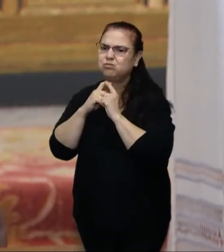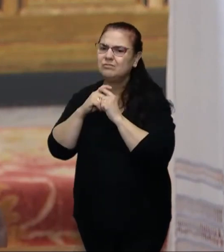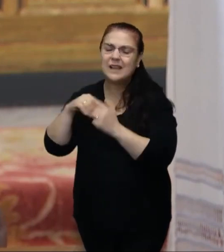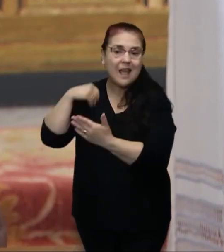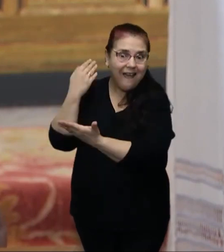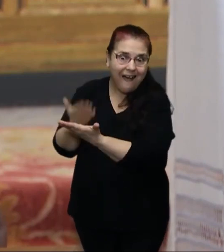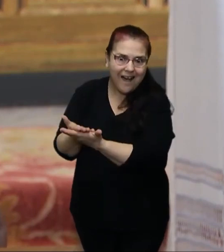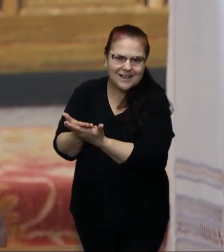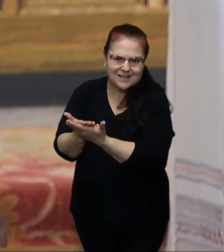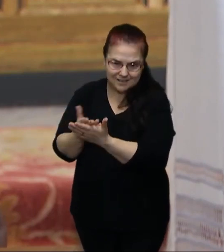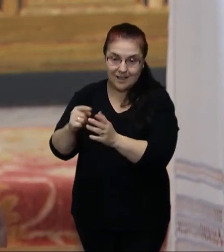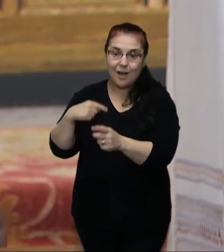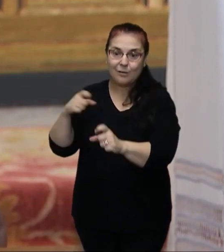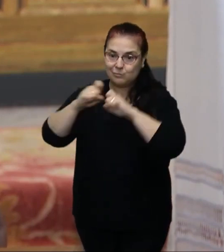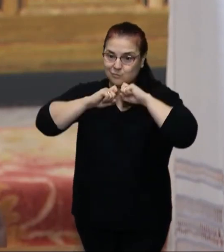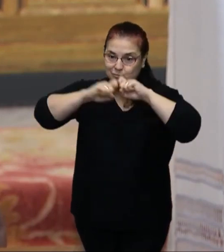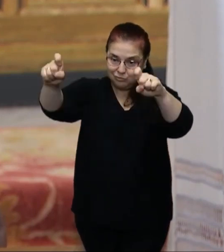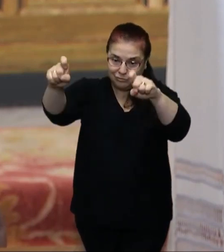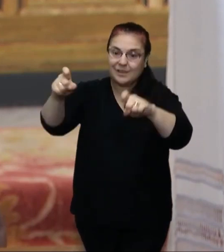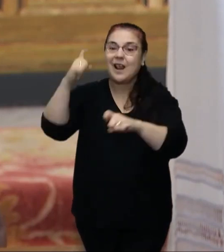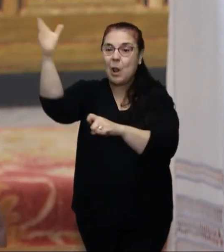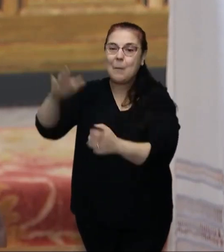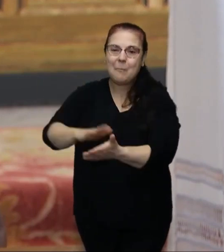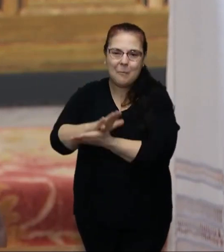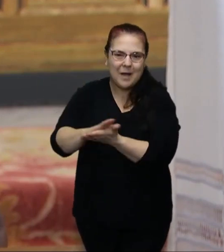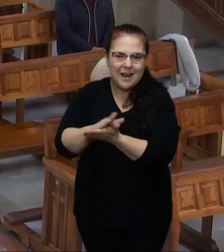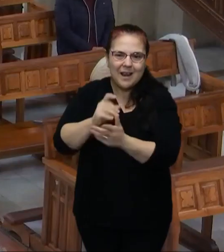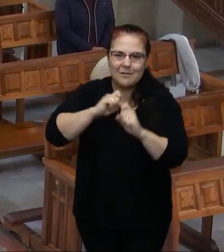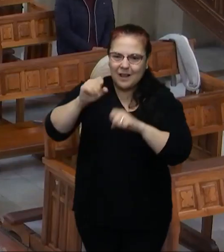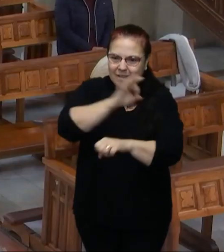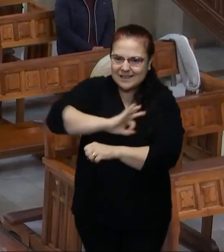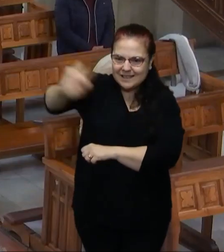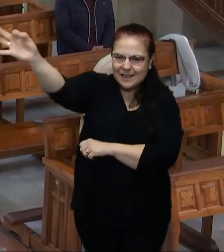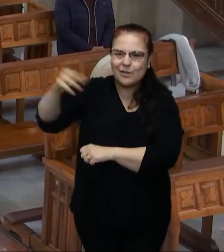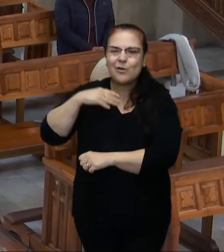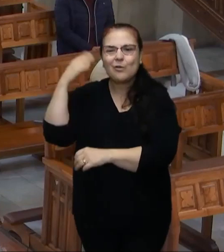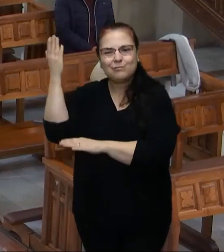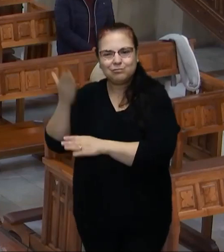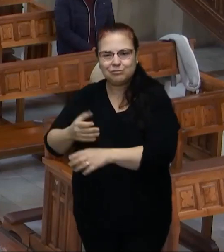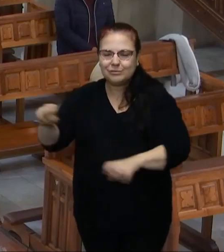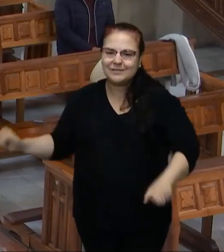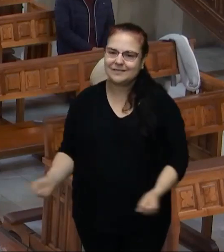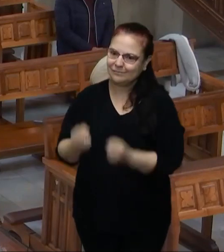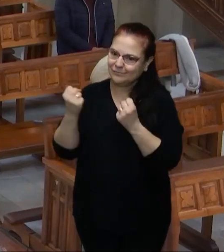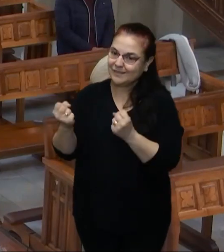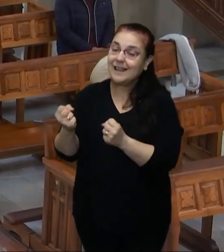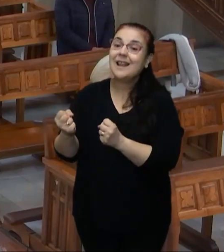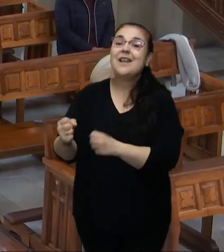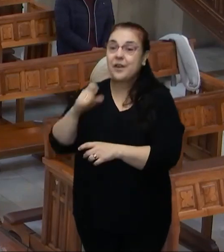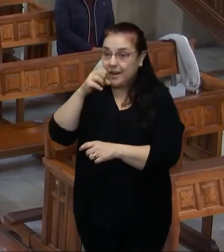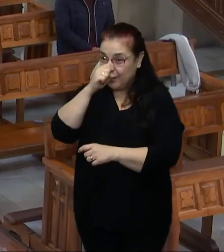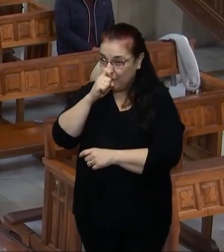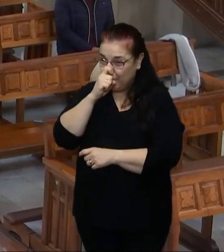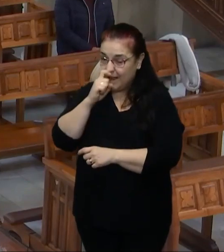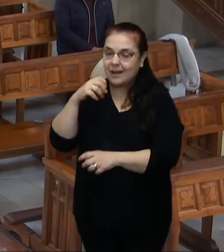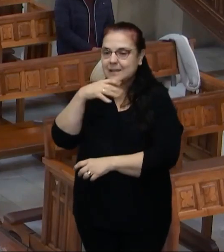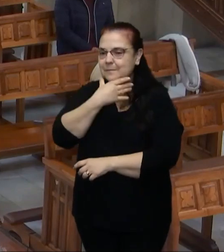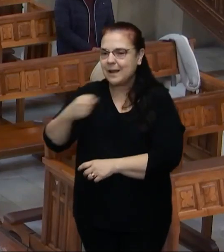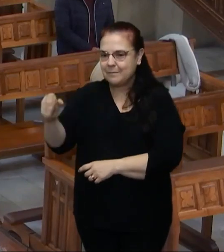su predicción y la palabra del Señor lo acreditó. Recordad las maravillas que hizo el